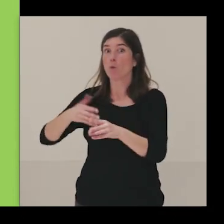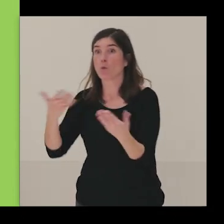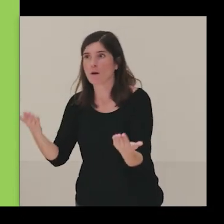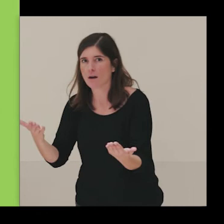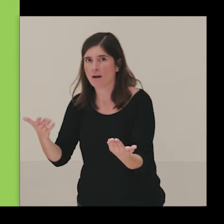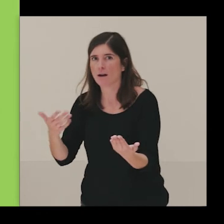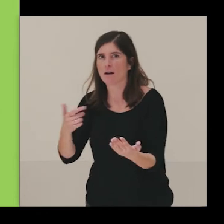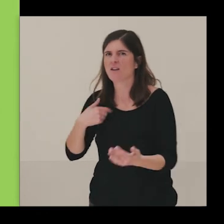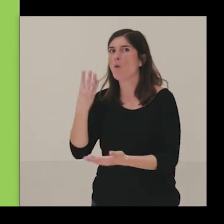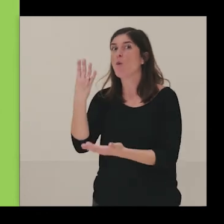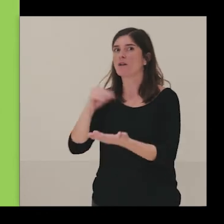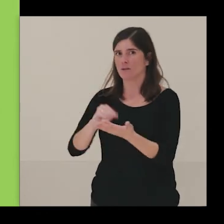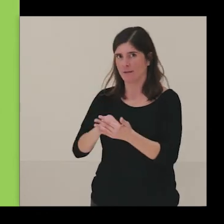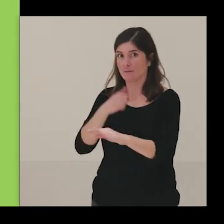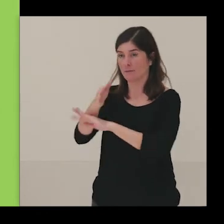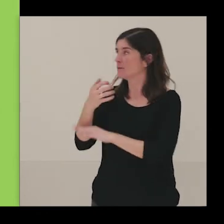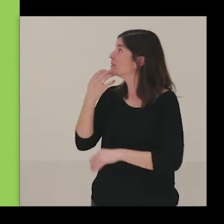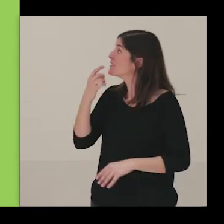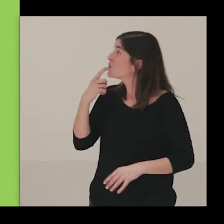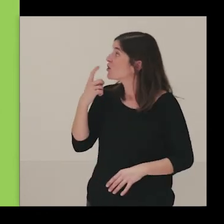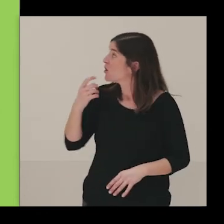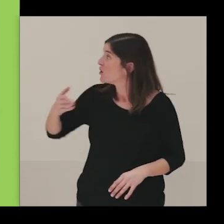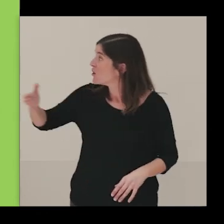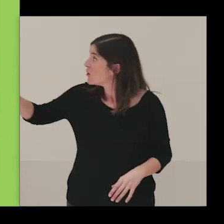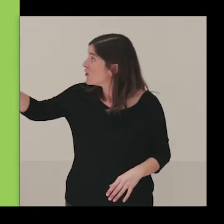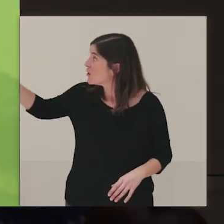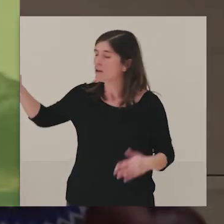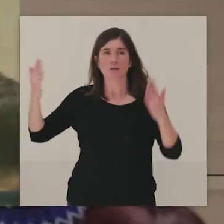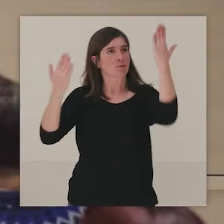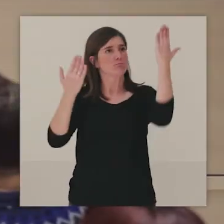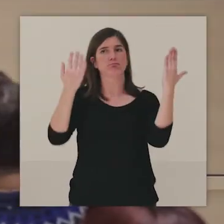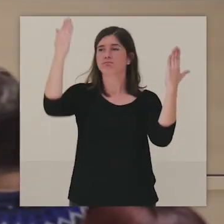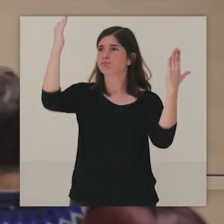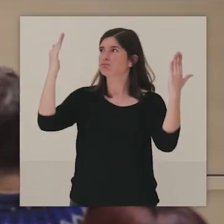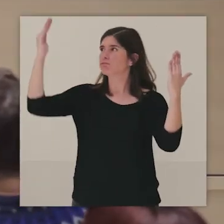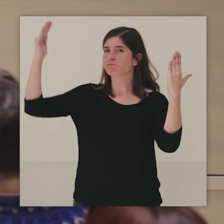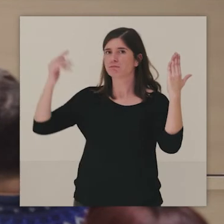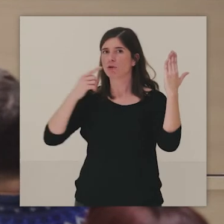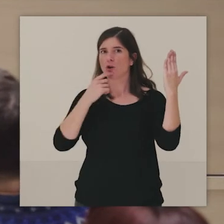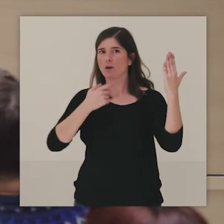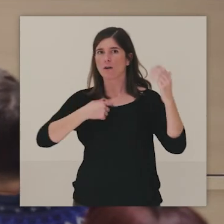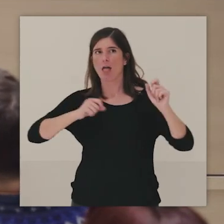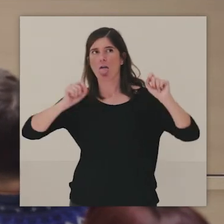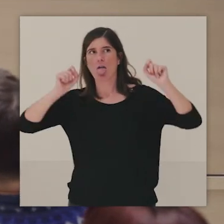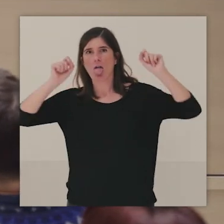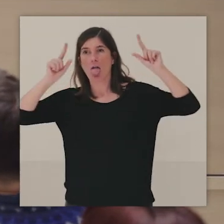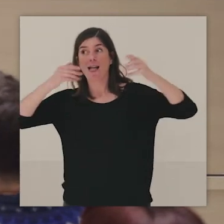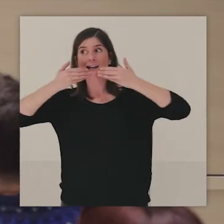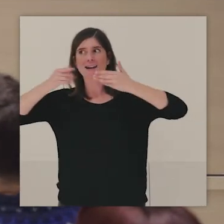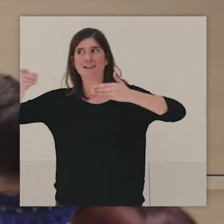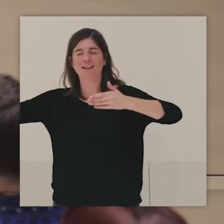en rojo? Pues son unos murales que había a lo largo del camino y que precisamente marcaban mucho la